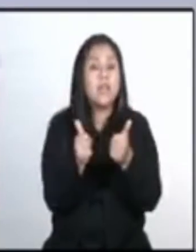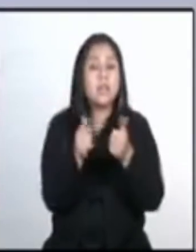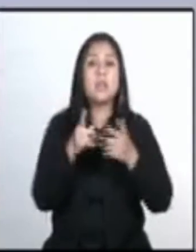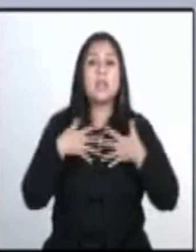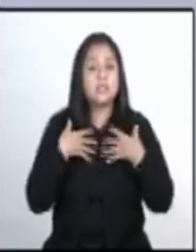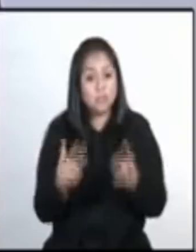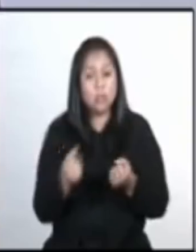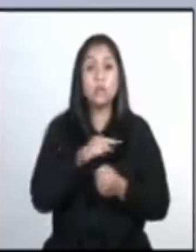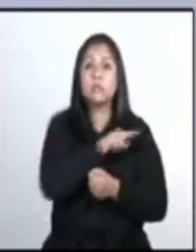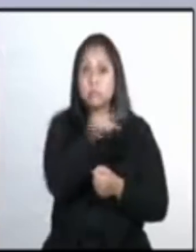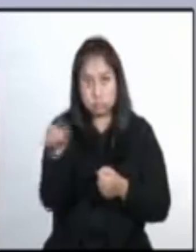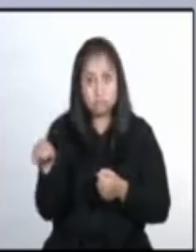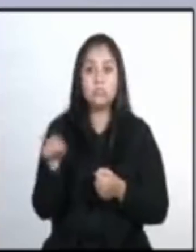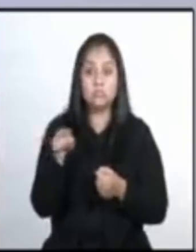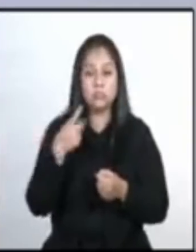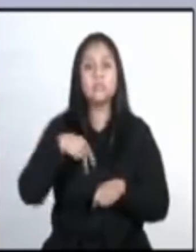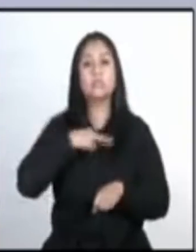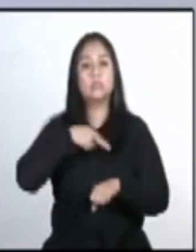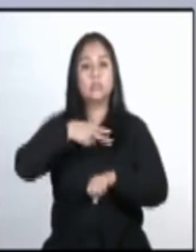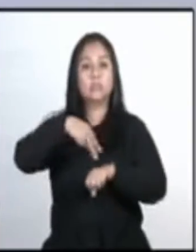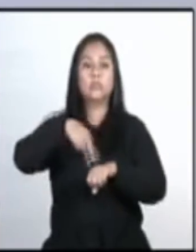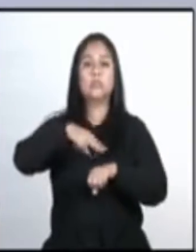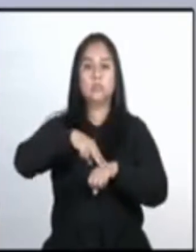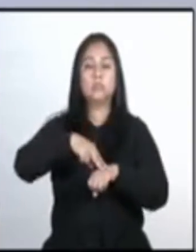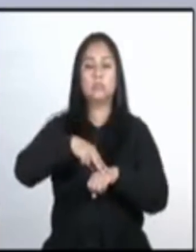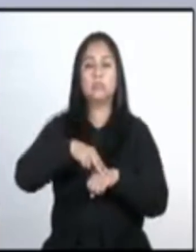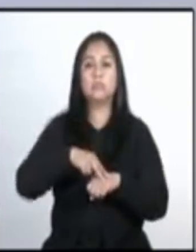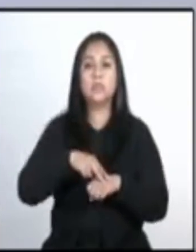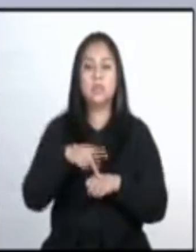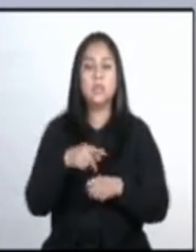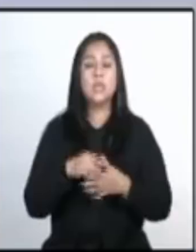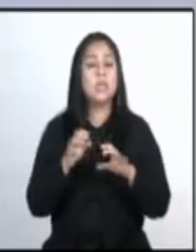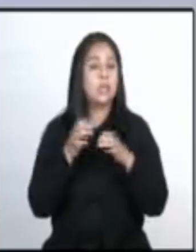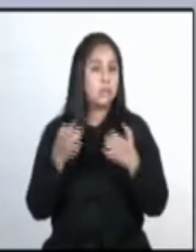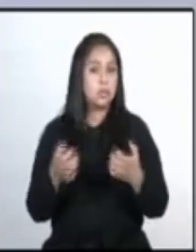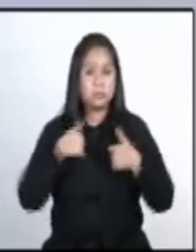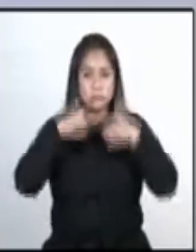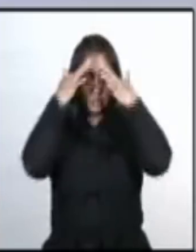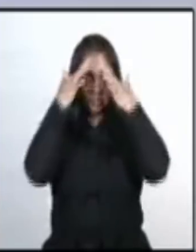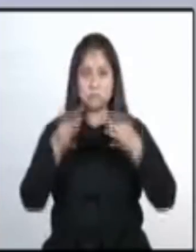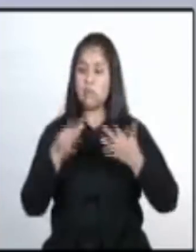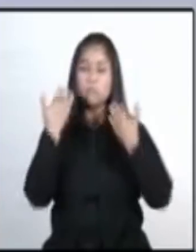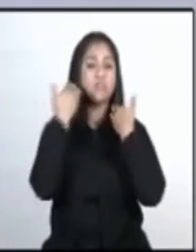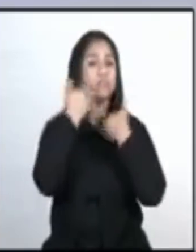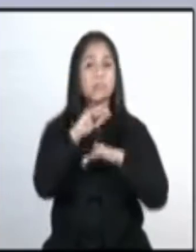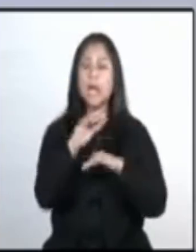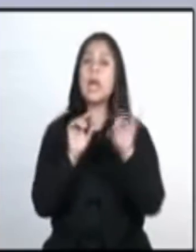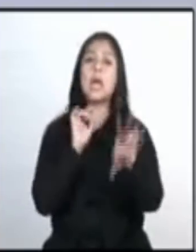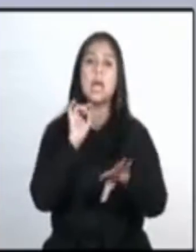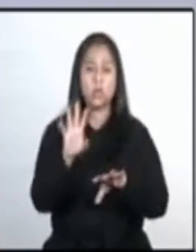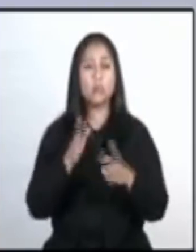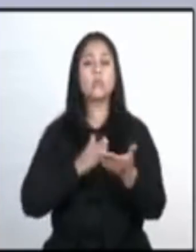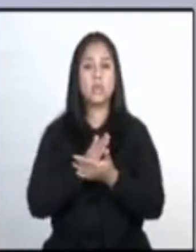los habitantes de nuestro territorio nacional. Es por ello que he decidido restringir algunos derechos en